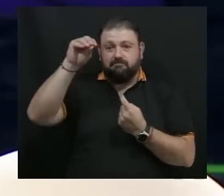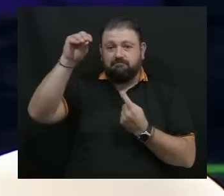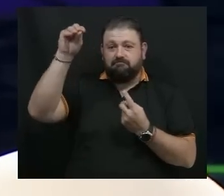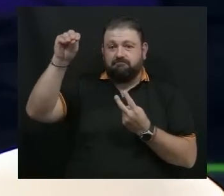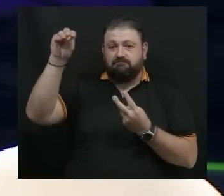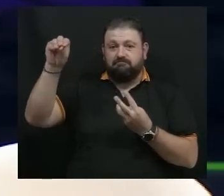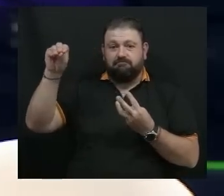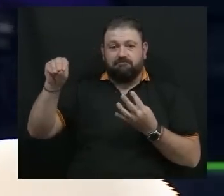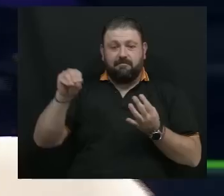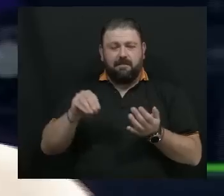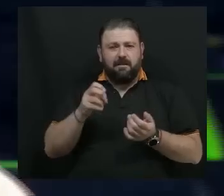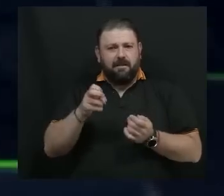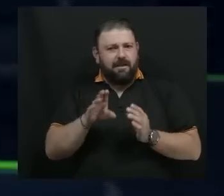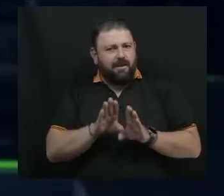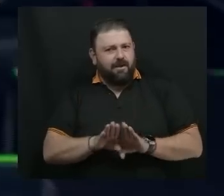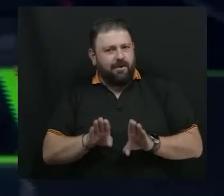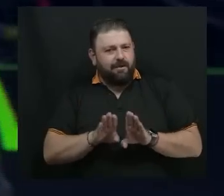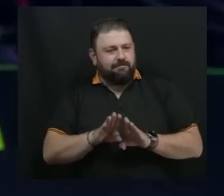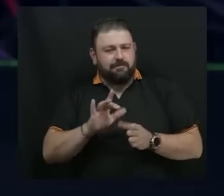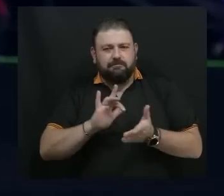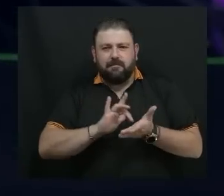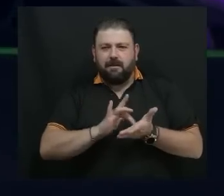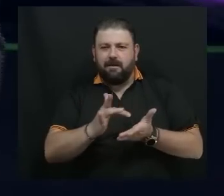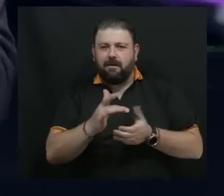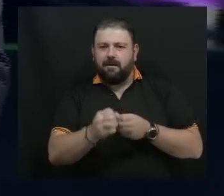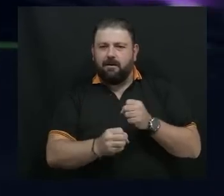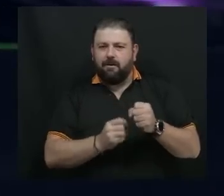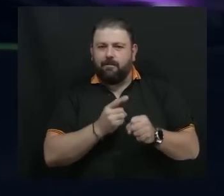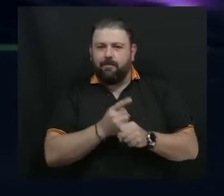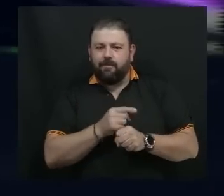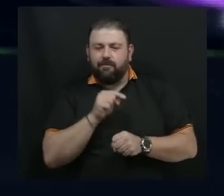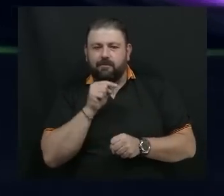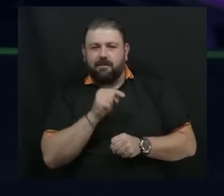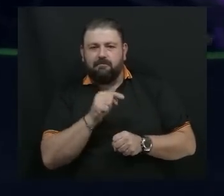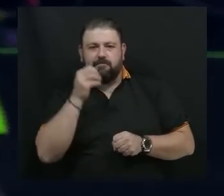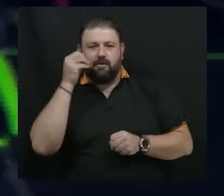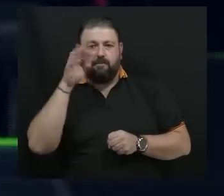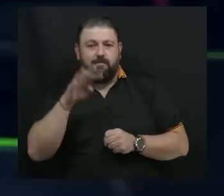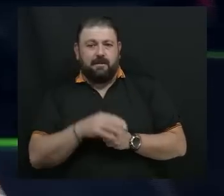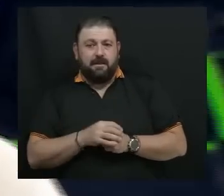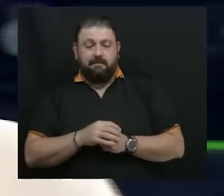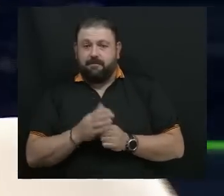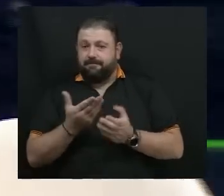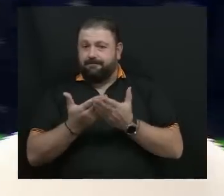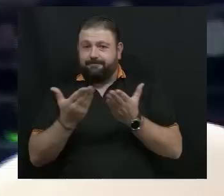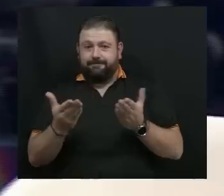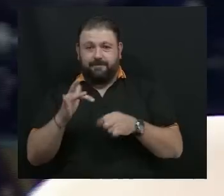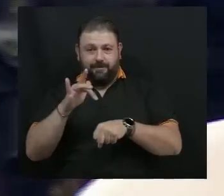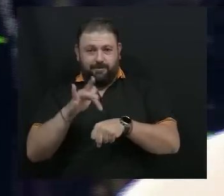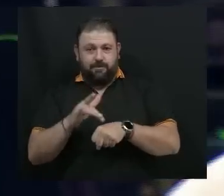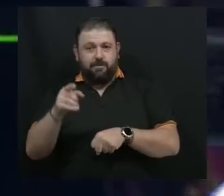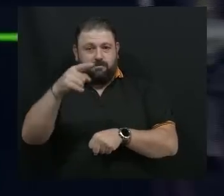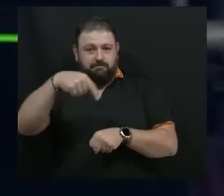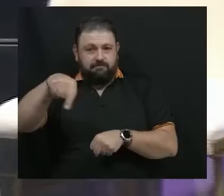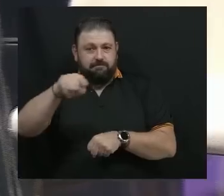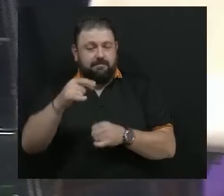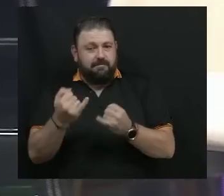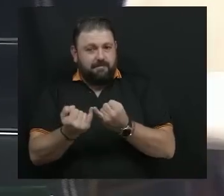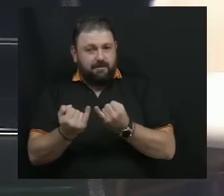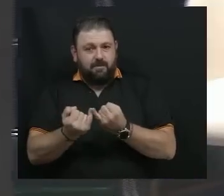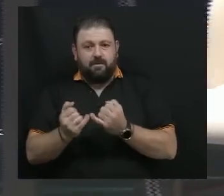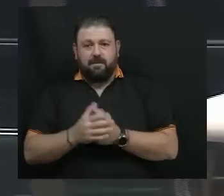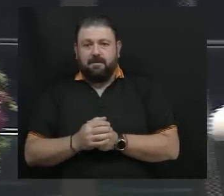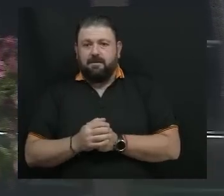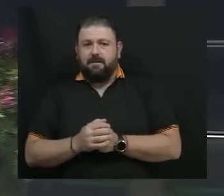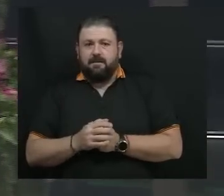es gracias a esta oportunidad que ustedes están conociendo en este momento y que están empezando a vivir. Bueno,